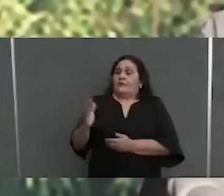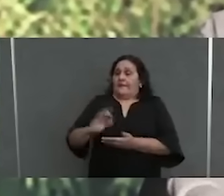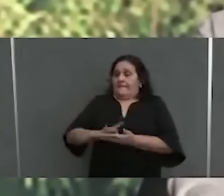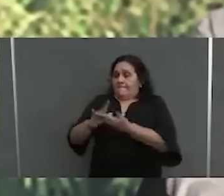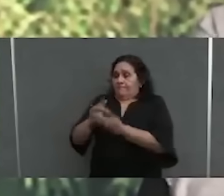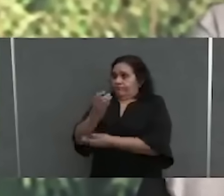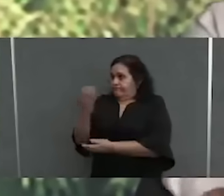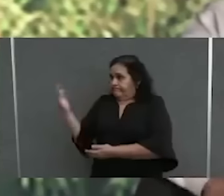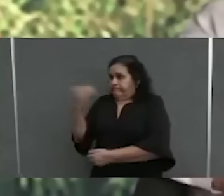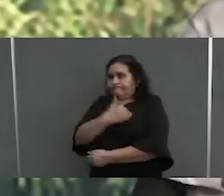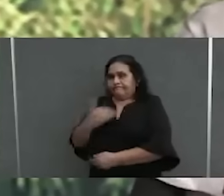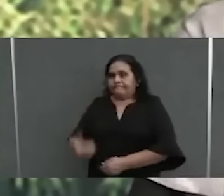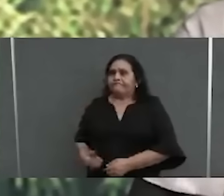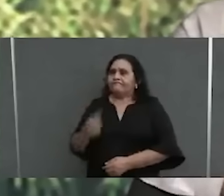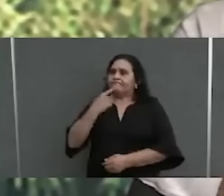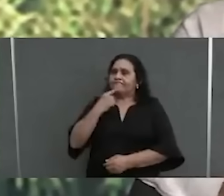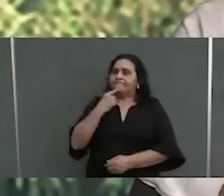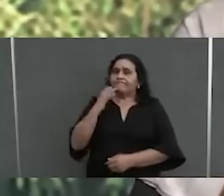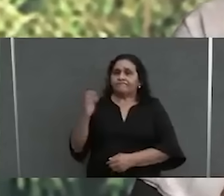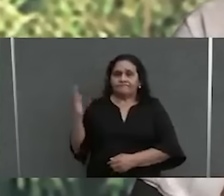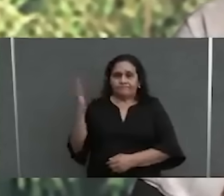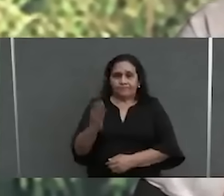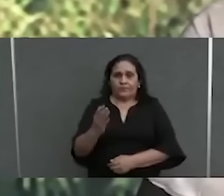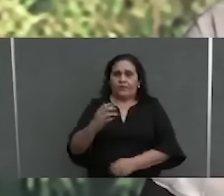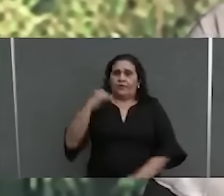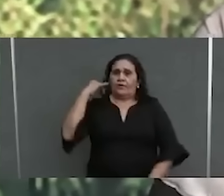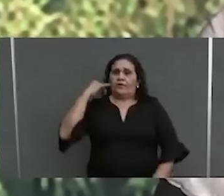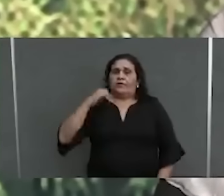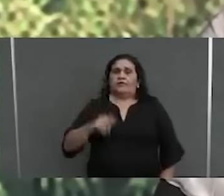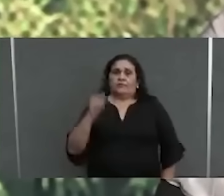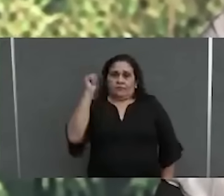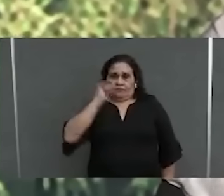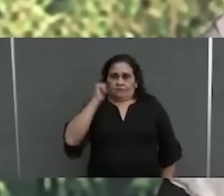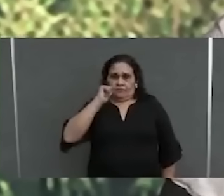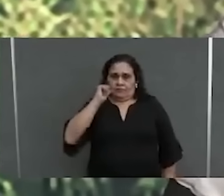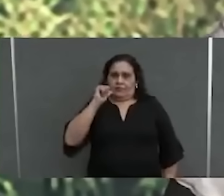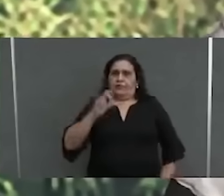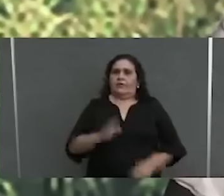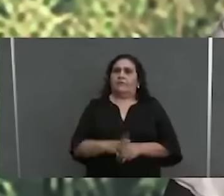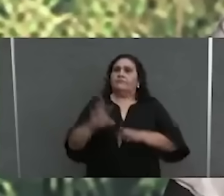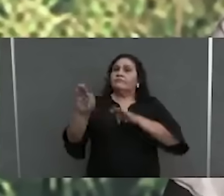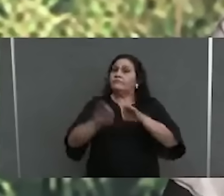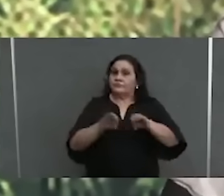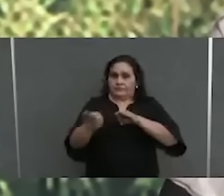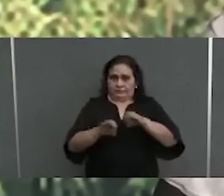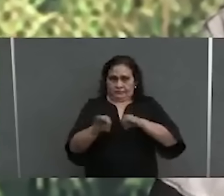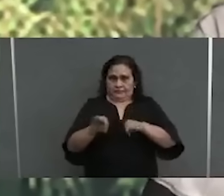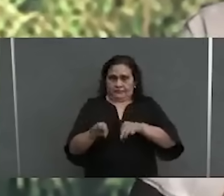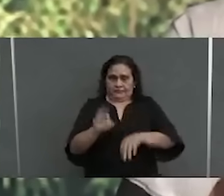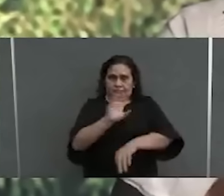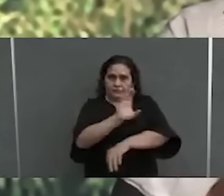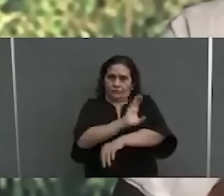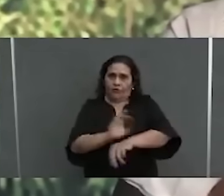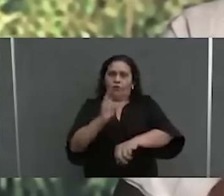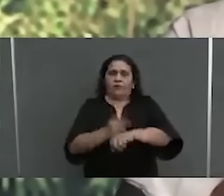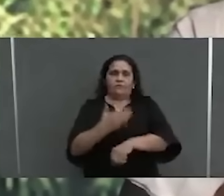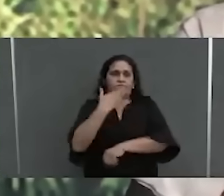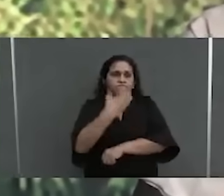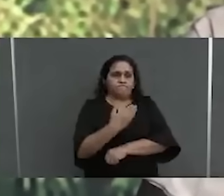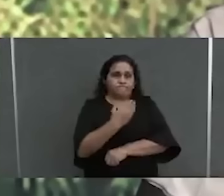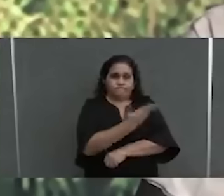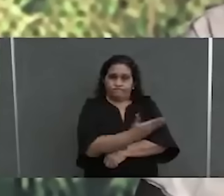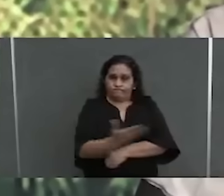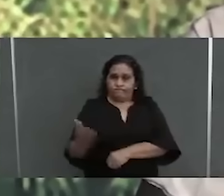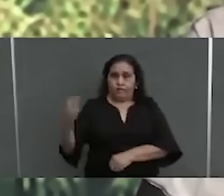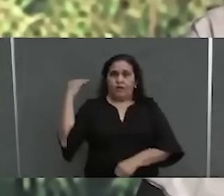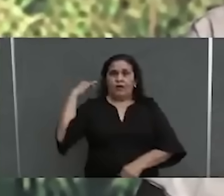al presidente de la República y, como siempre en Yucatán, siempre vamos a estar dispuestos a trabajar de manera coordinada por el bien de Yucatán para